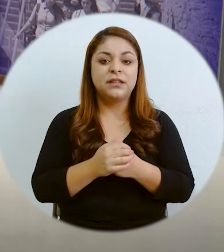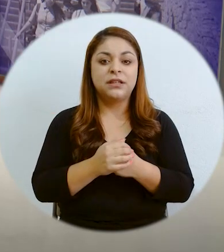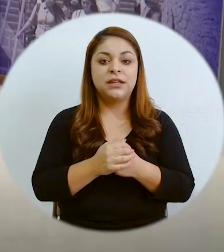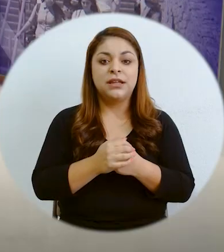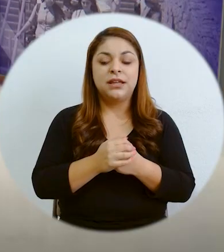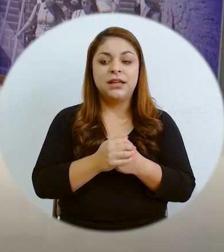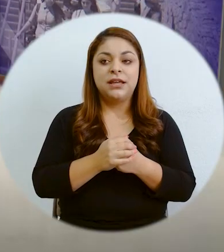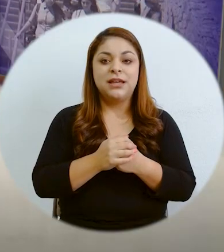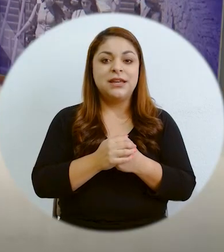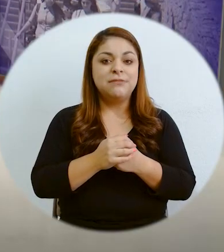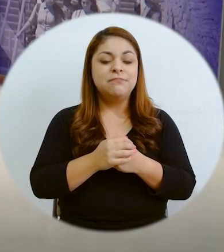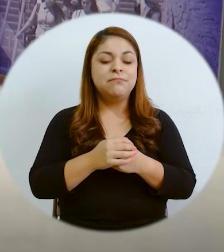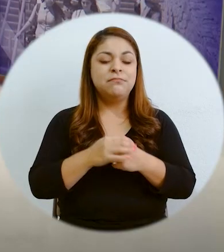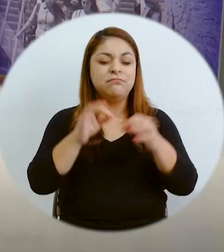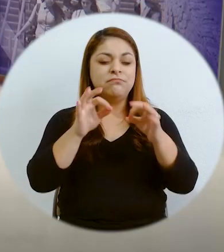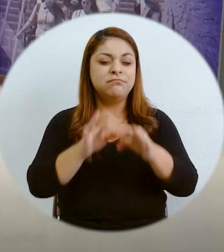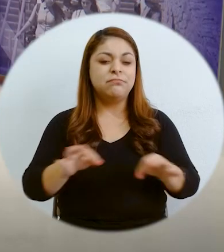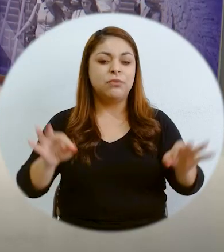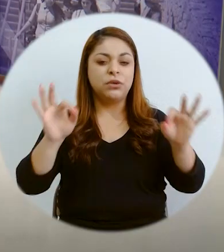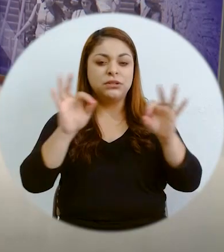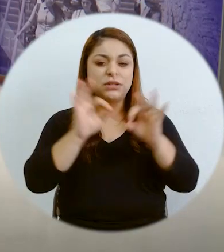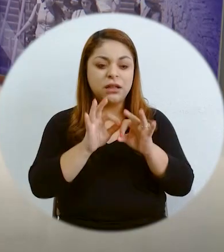despolitizar